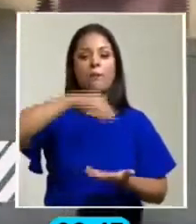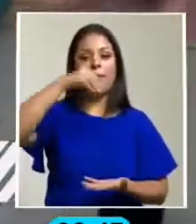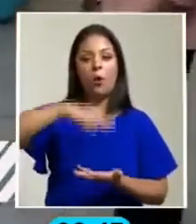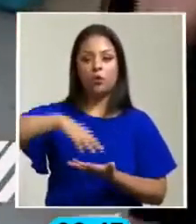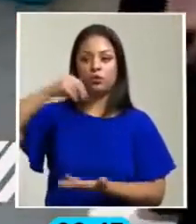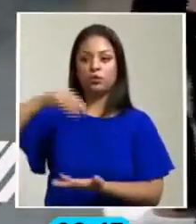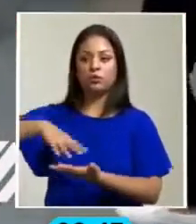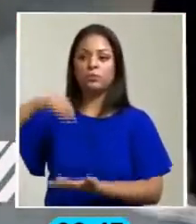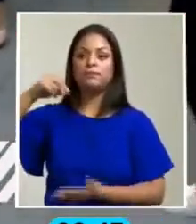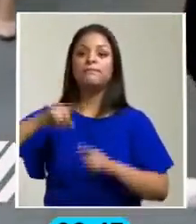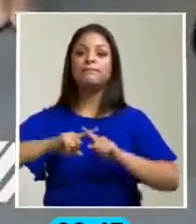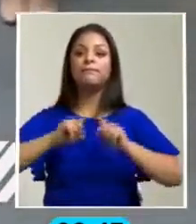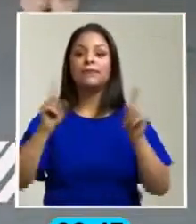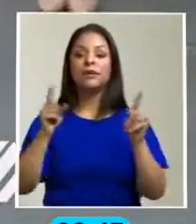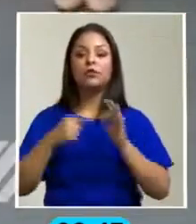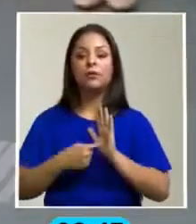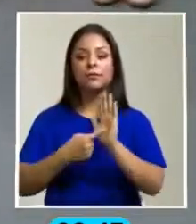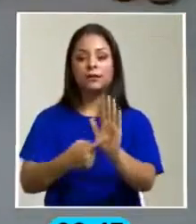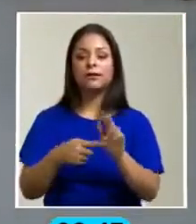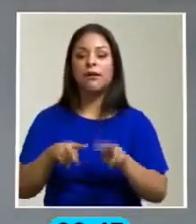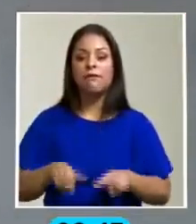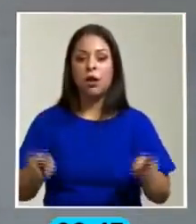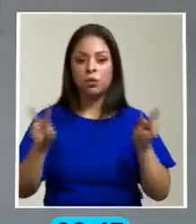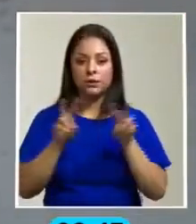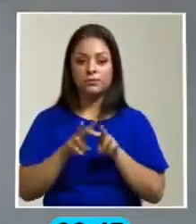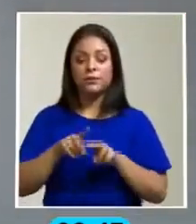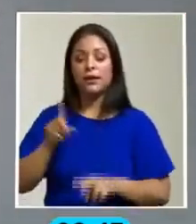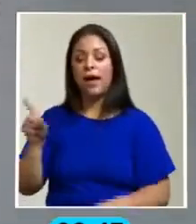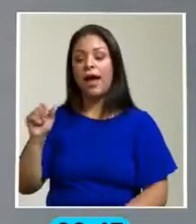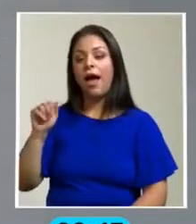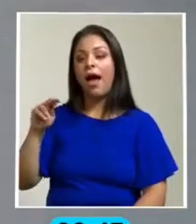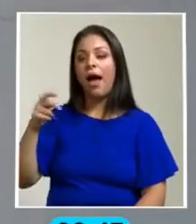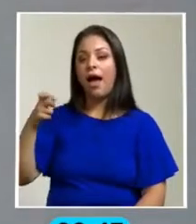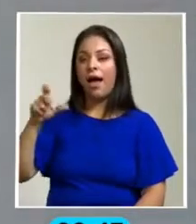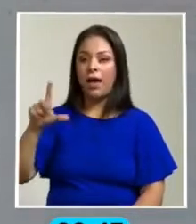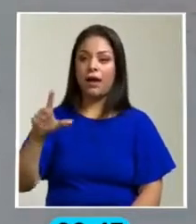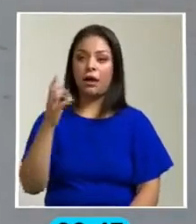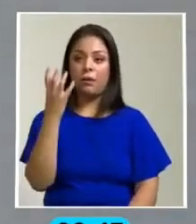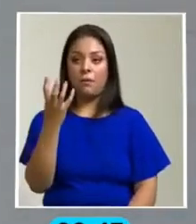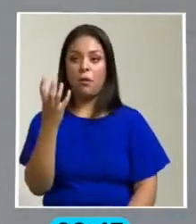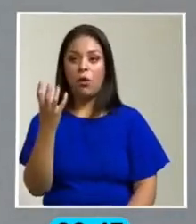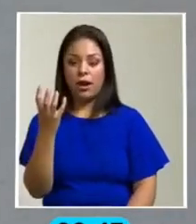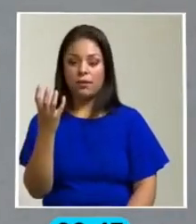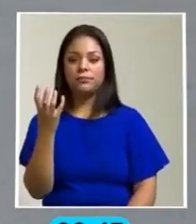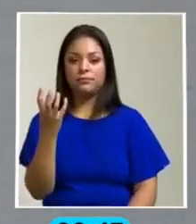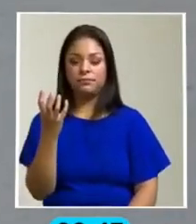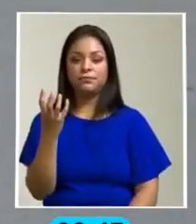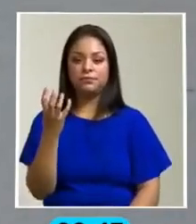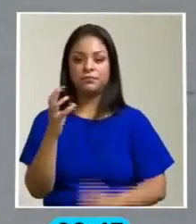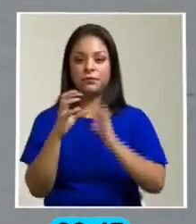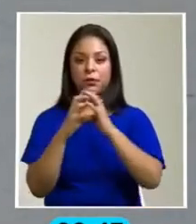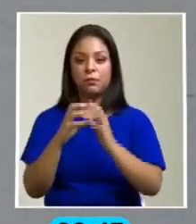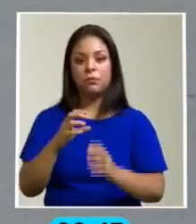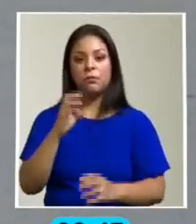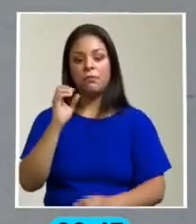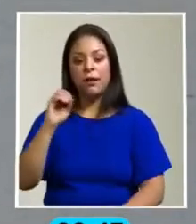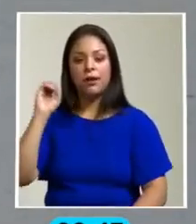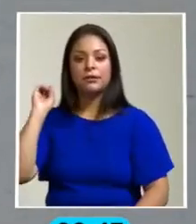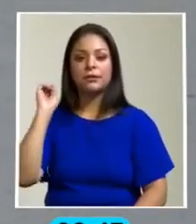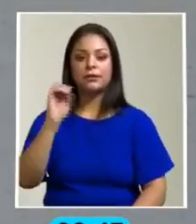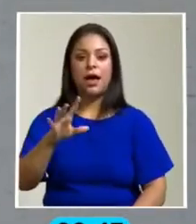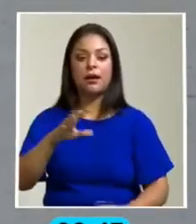Ajá. ¿Verdad? Entonces, Ángel va a lanzar esta bolita para tirar los bolos y